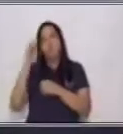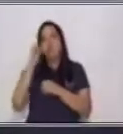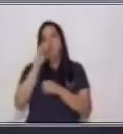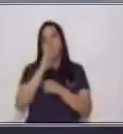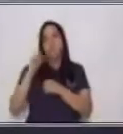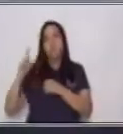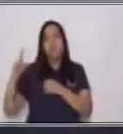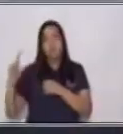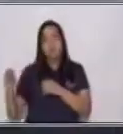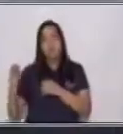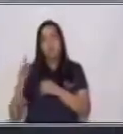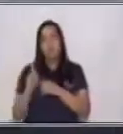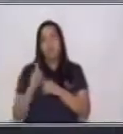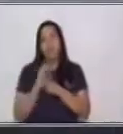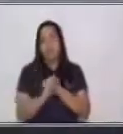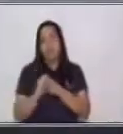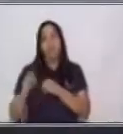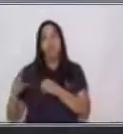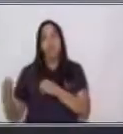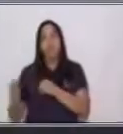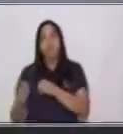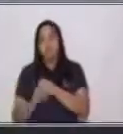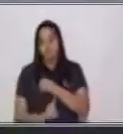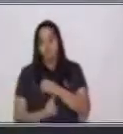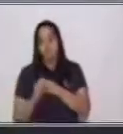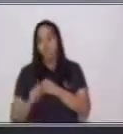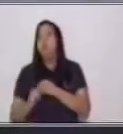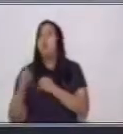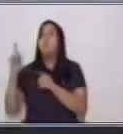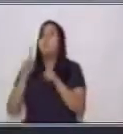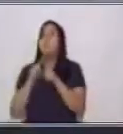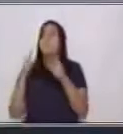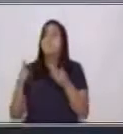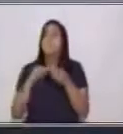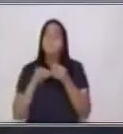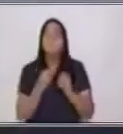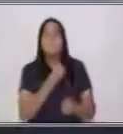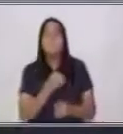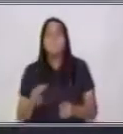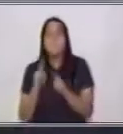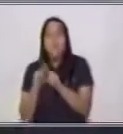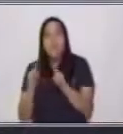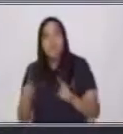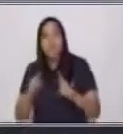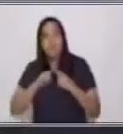número, con signo contrario, se restan y pues en este caso se anula. Y nos queda